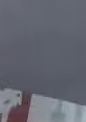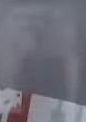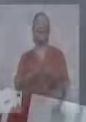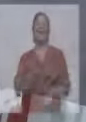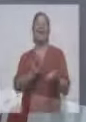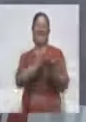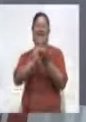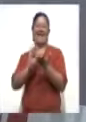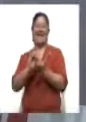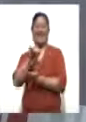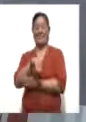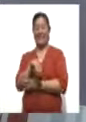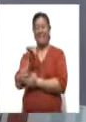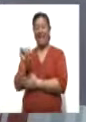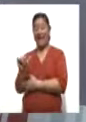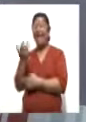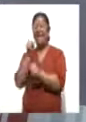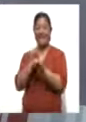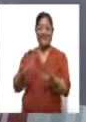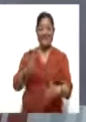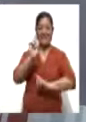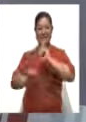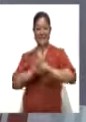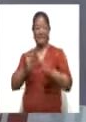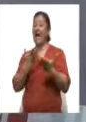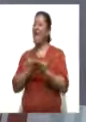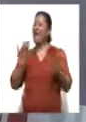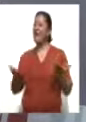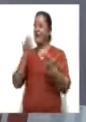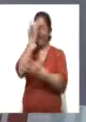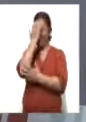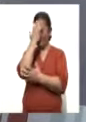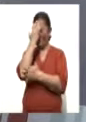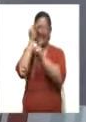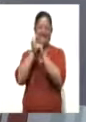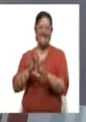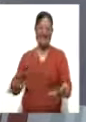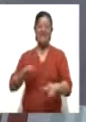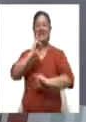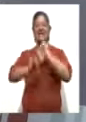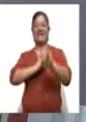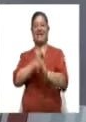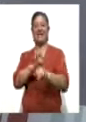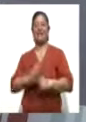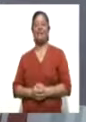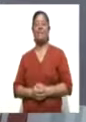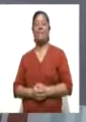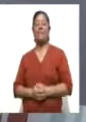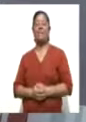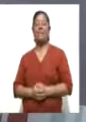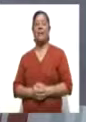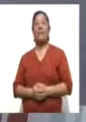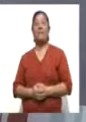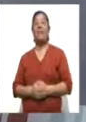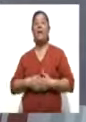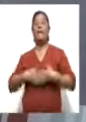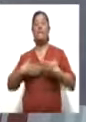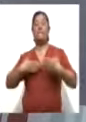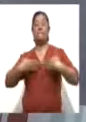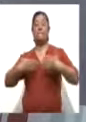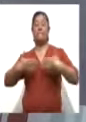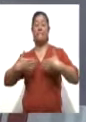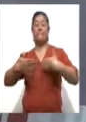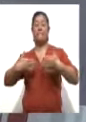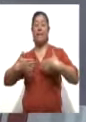Muchísimas gracias, Emanuel Águila, por la información deportiva. Y es momento de conocer la información internacional. Continúa en Panamá la